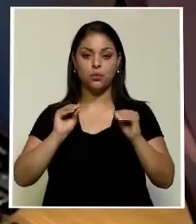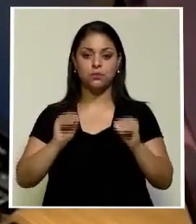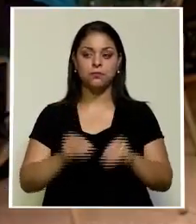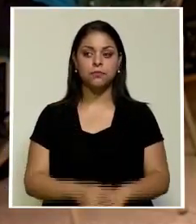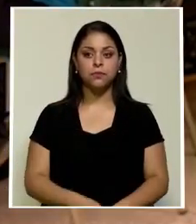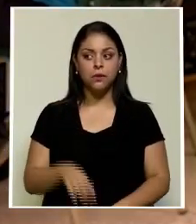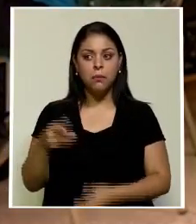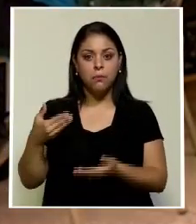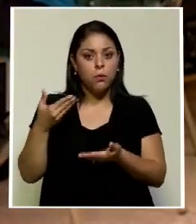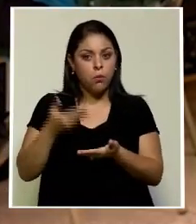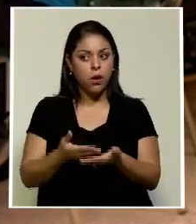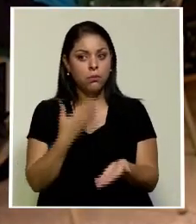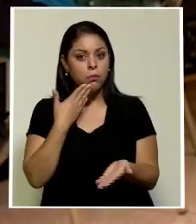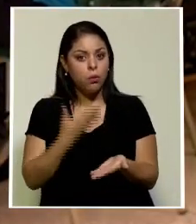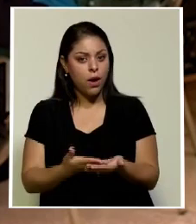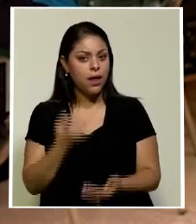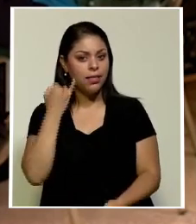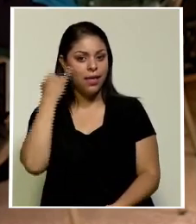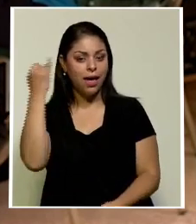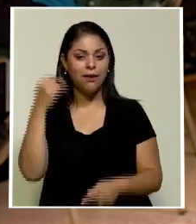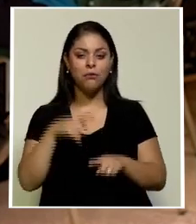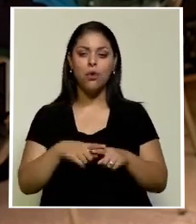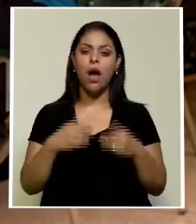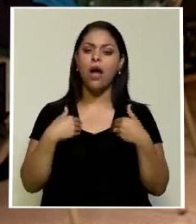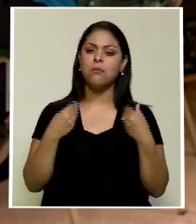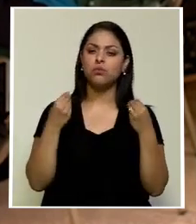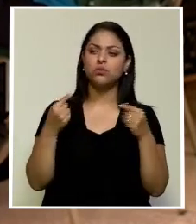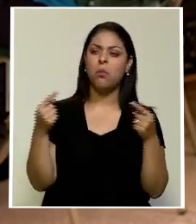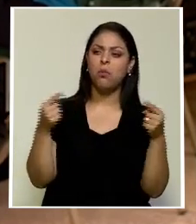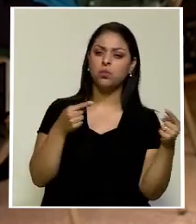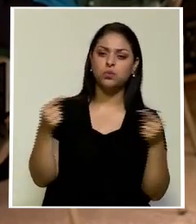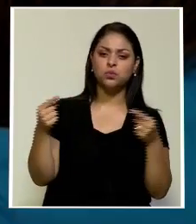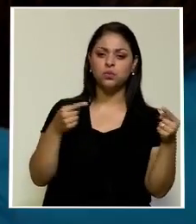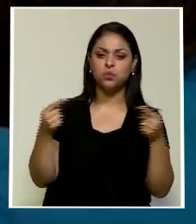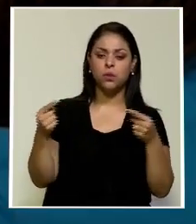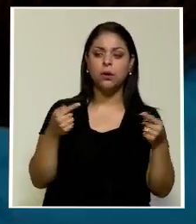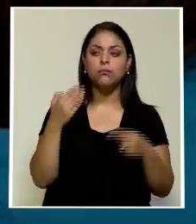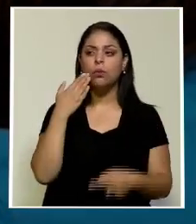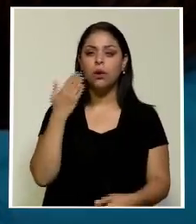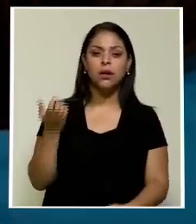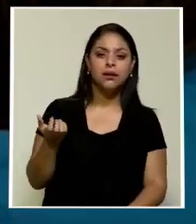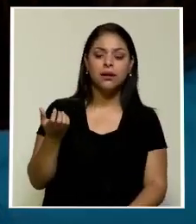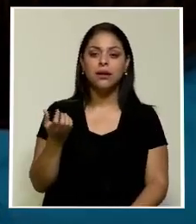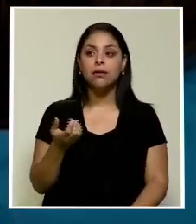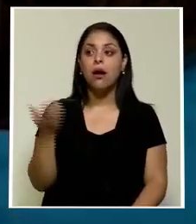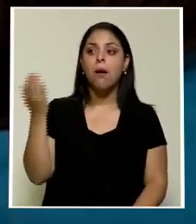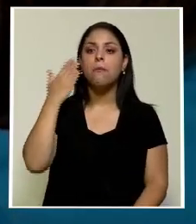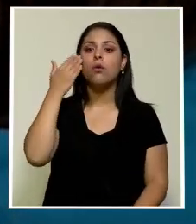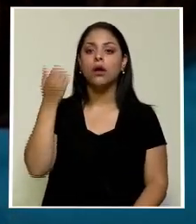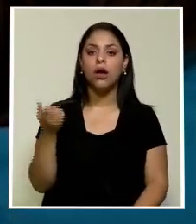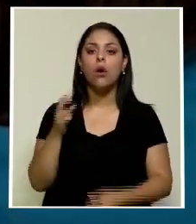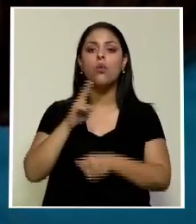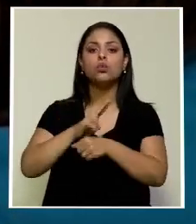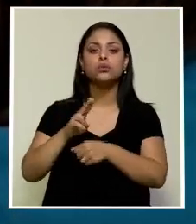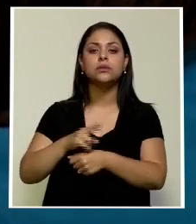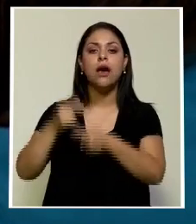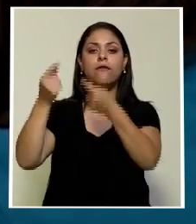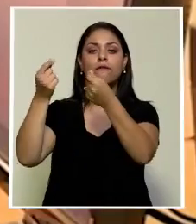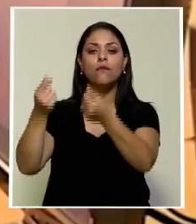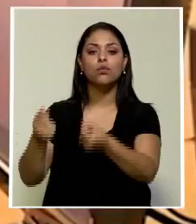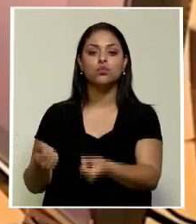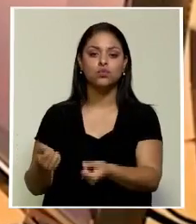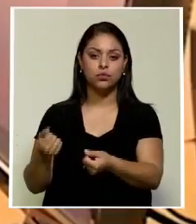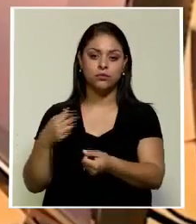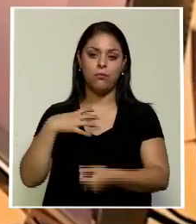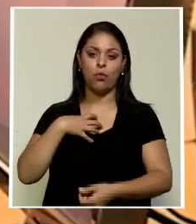alternativa, existe mucha oposición a la misma, basada principalmente en utilizar los recursos del Fondo Nacional de